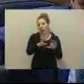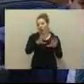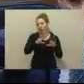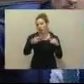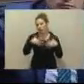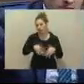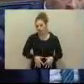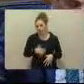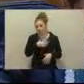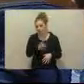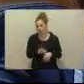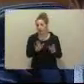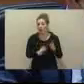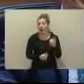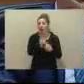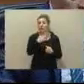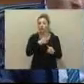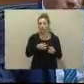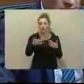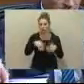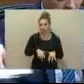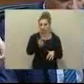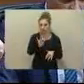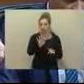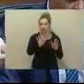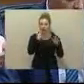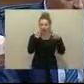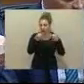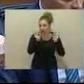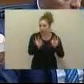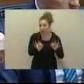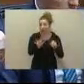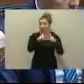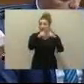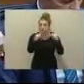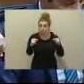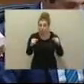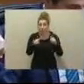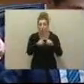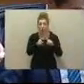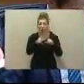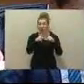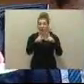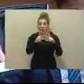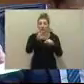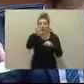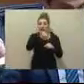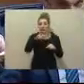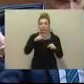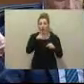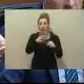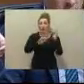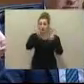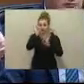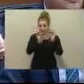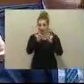puede que calen algunos, pero repito que la realidad es la que es. Y la realidad es que Asturias está entre una de las regiones a la cabeza en la tasa de interinidad, como ya aquí se ha